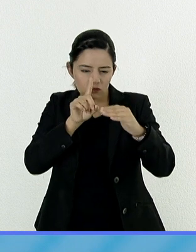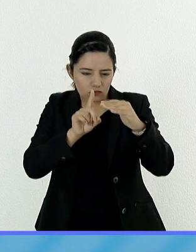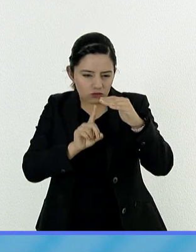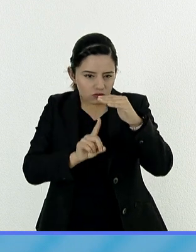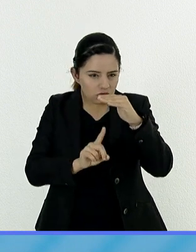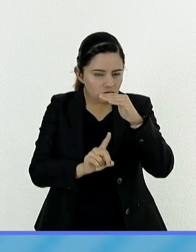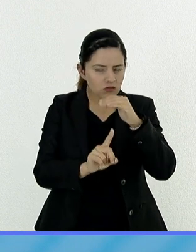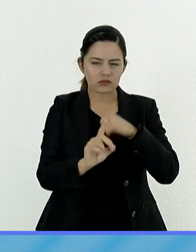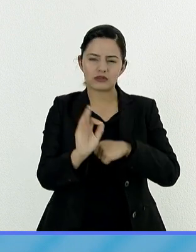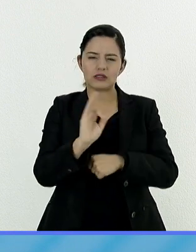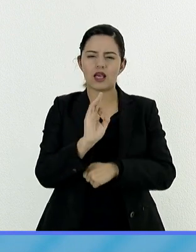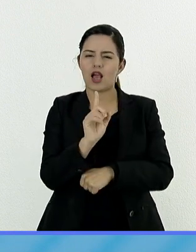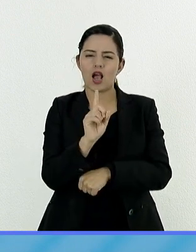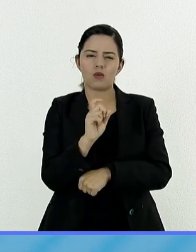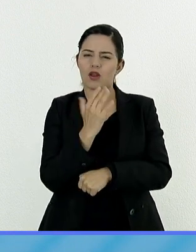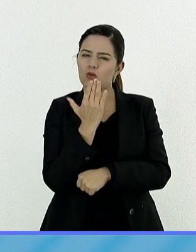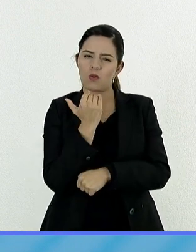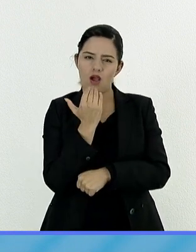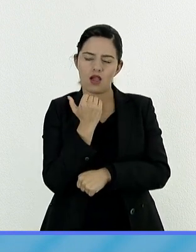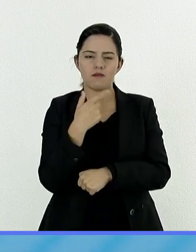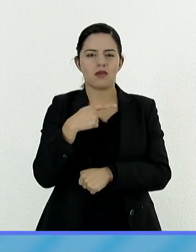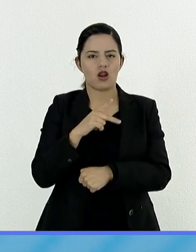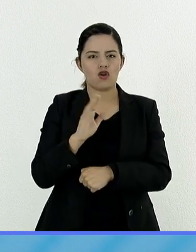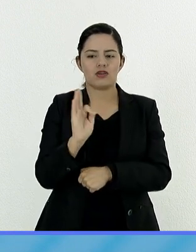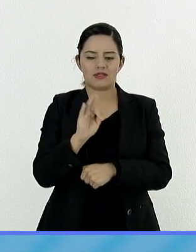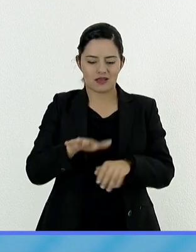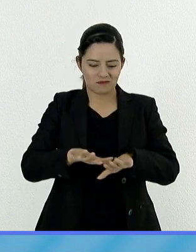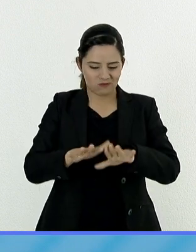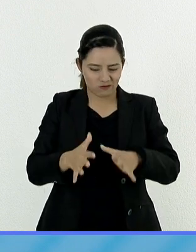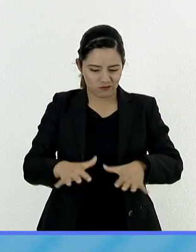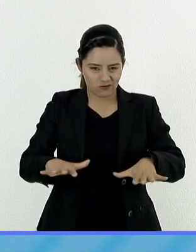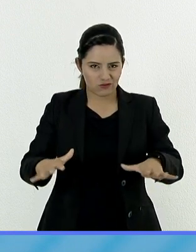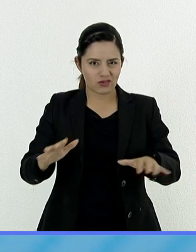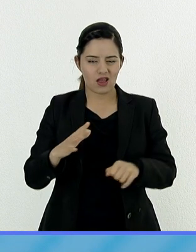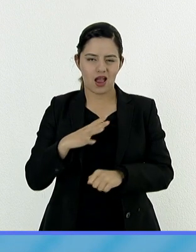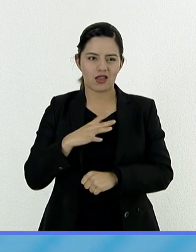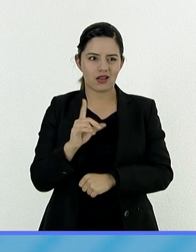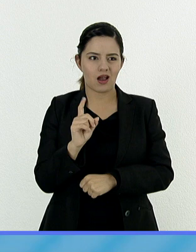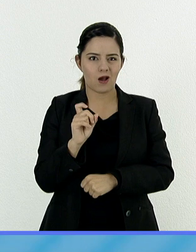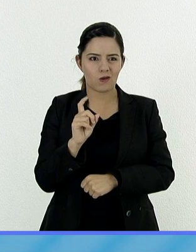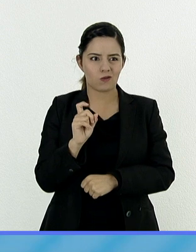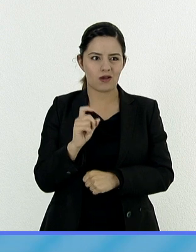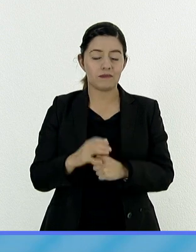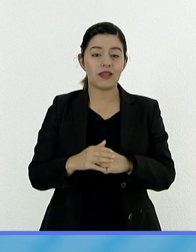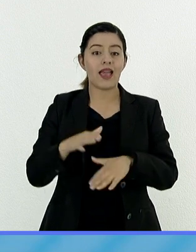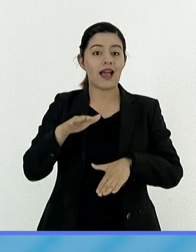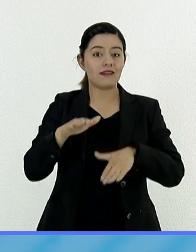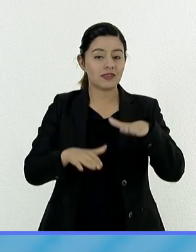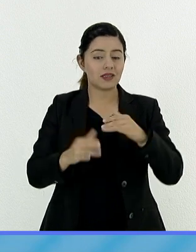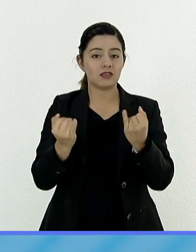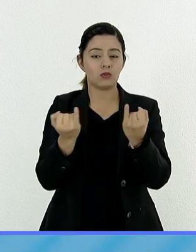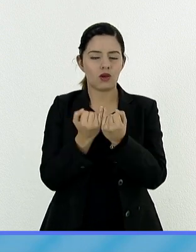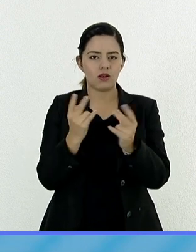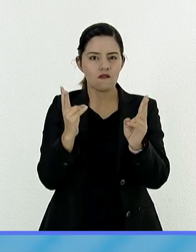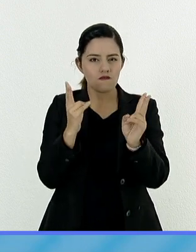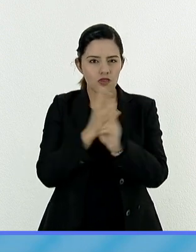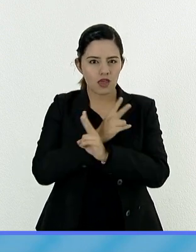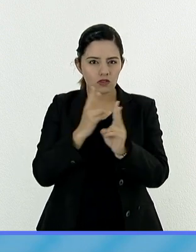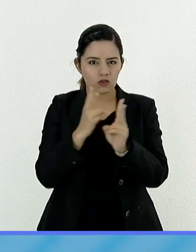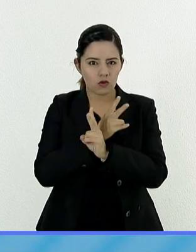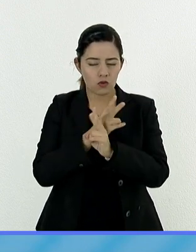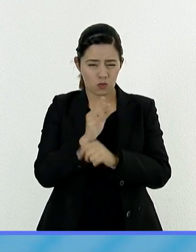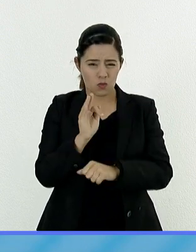alguna manera tienen o un pequeño cuerpo de agua al final etcétera A veces también el aire no está